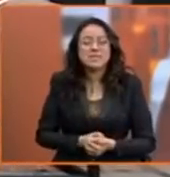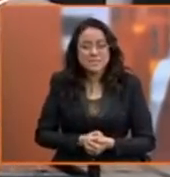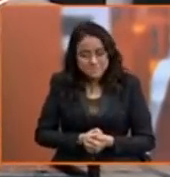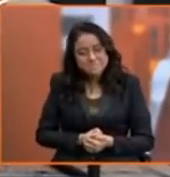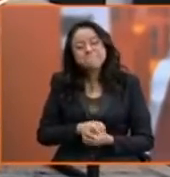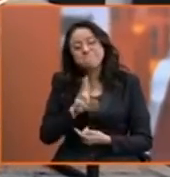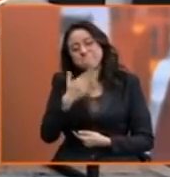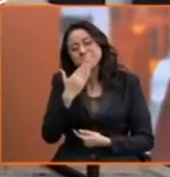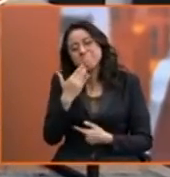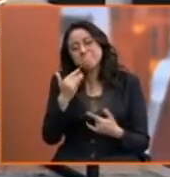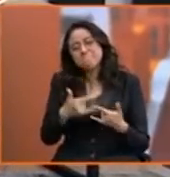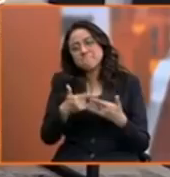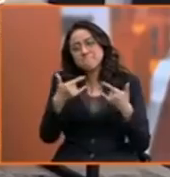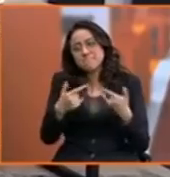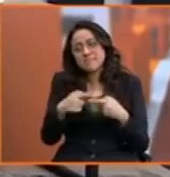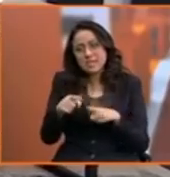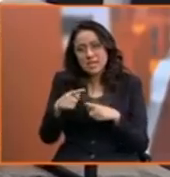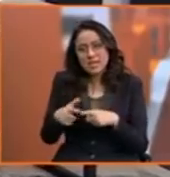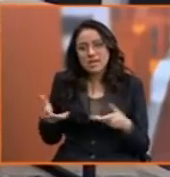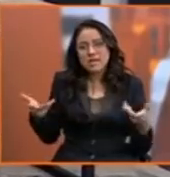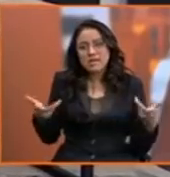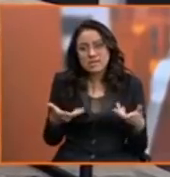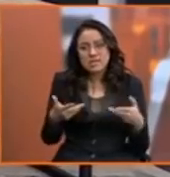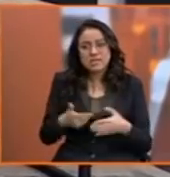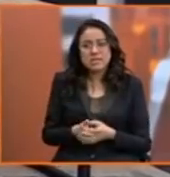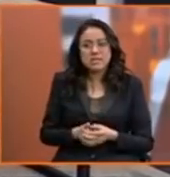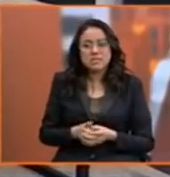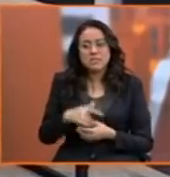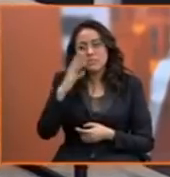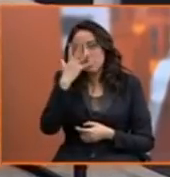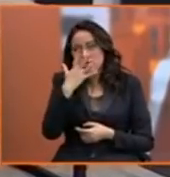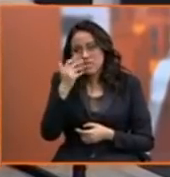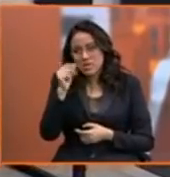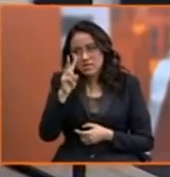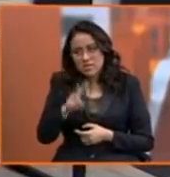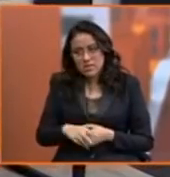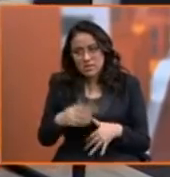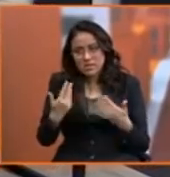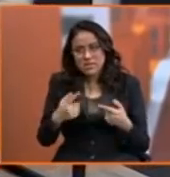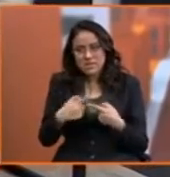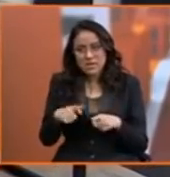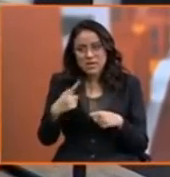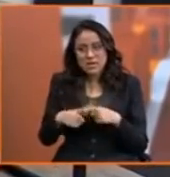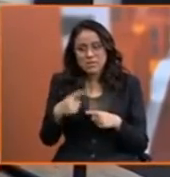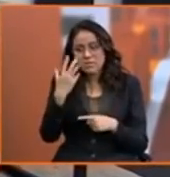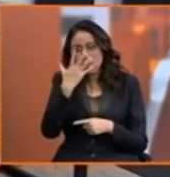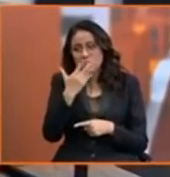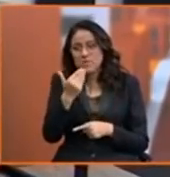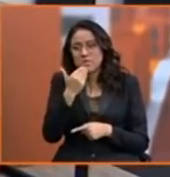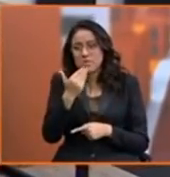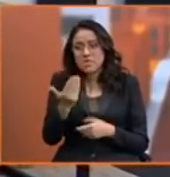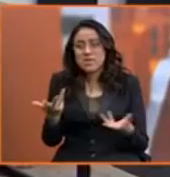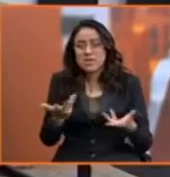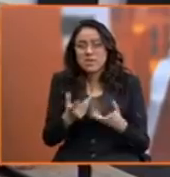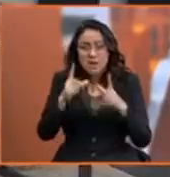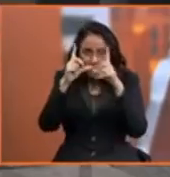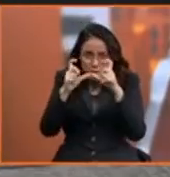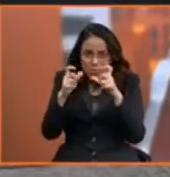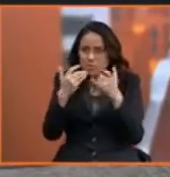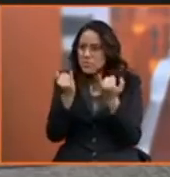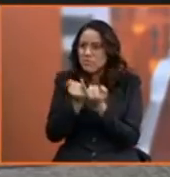de verdad que es una historia con una calidad brutal. Importante. Importante, impecable. Sí. La